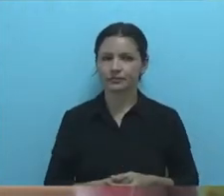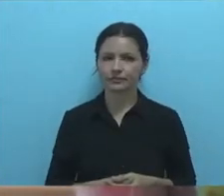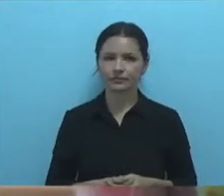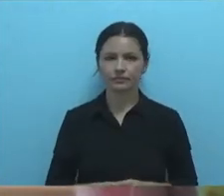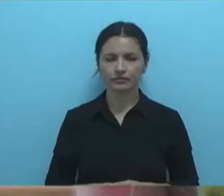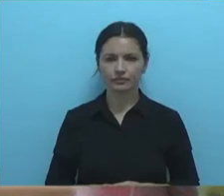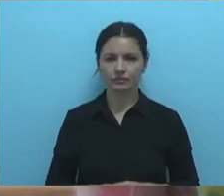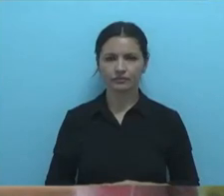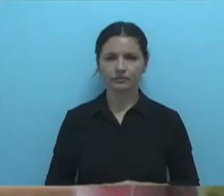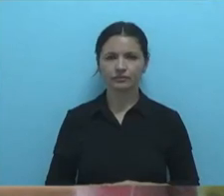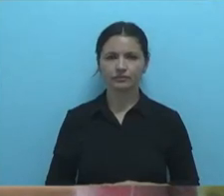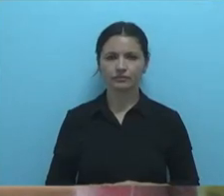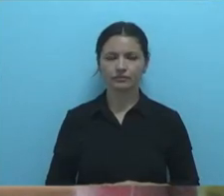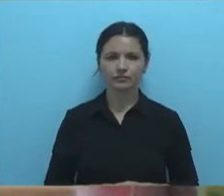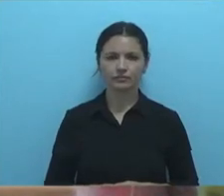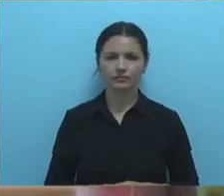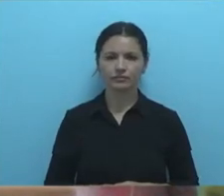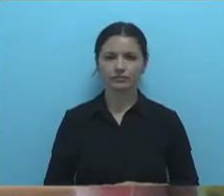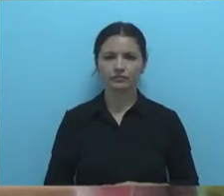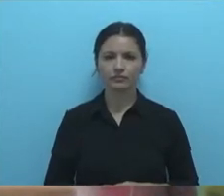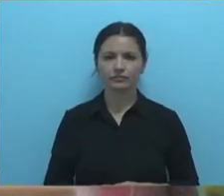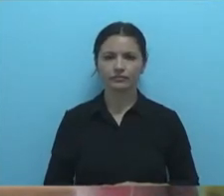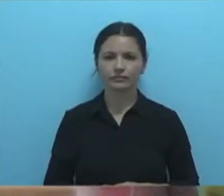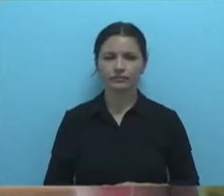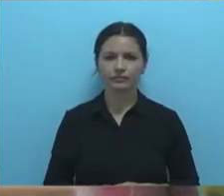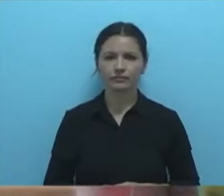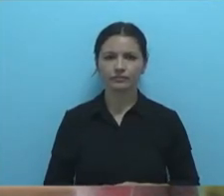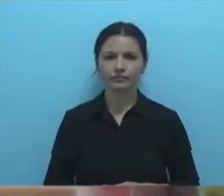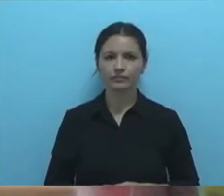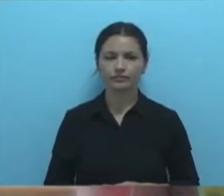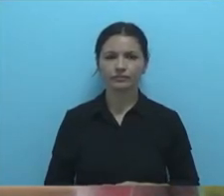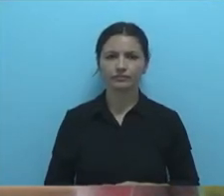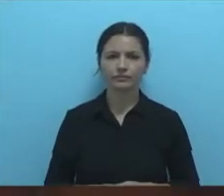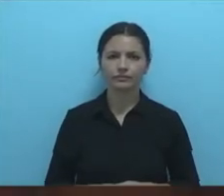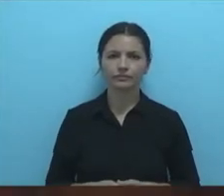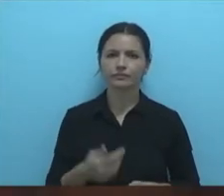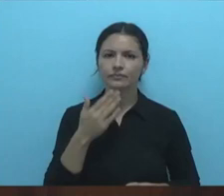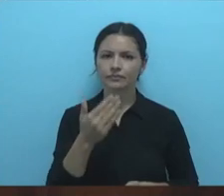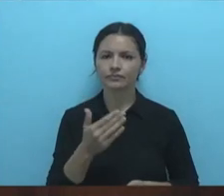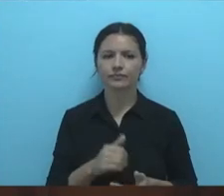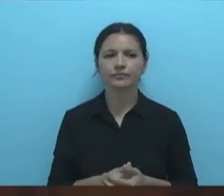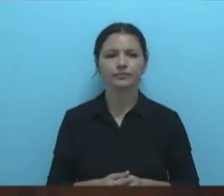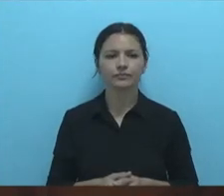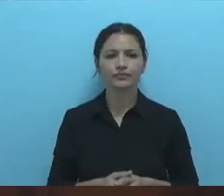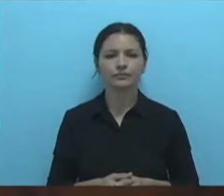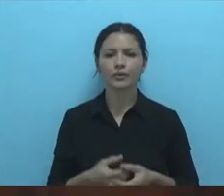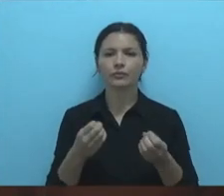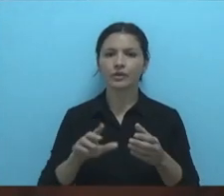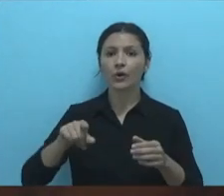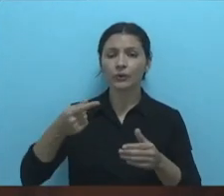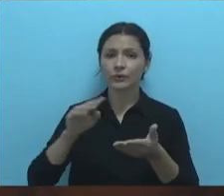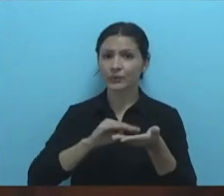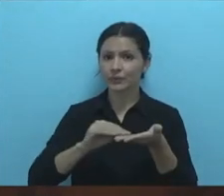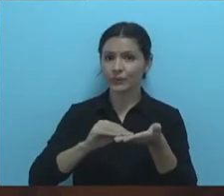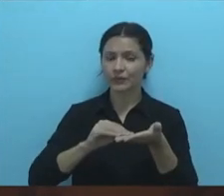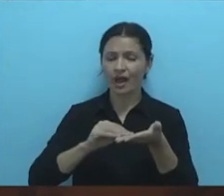el agravio que se sintió en esa presentación Gracias diputado bien no habiendo